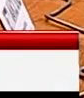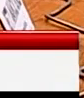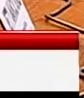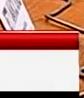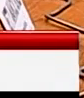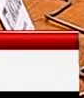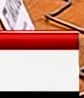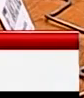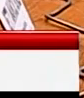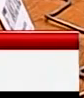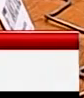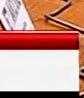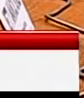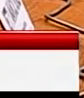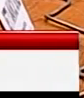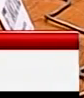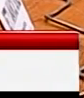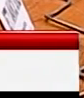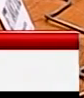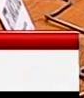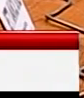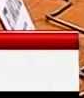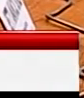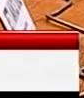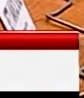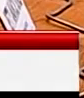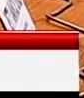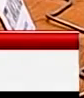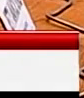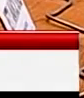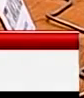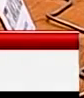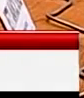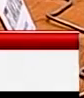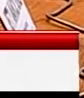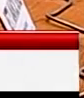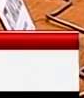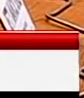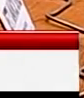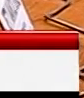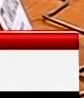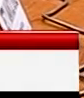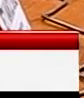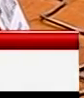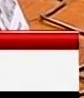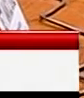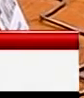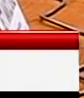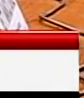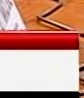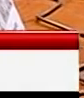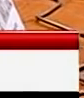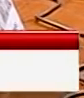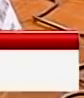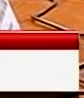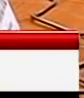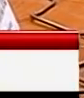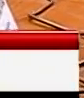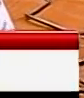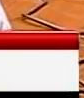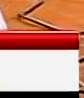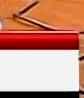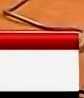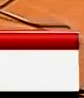tiene algo que decir madrigal gracias luego vamos a alcanzar un